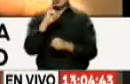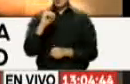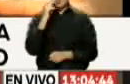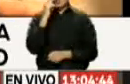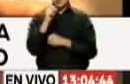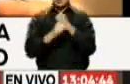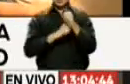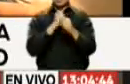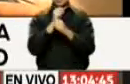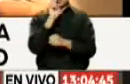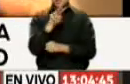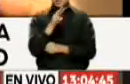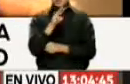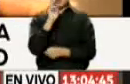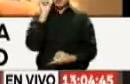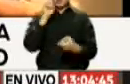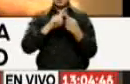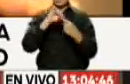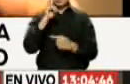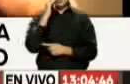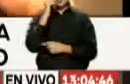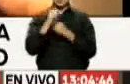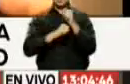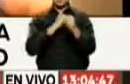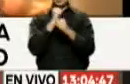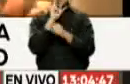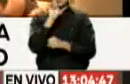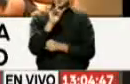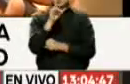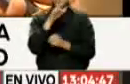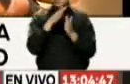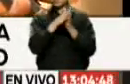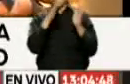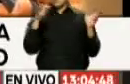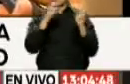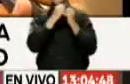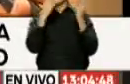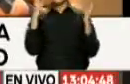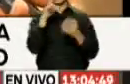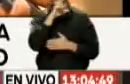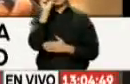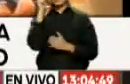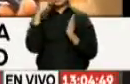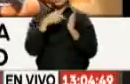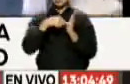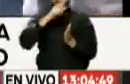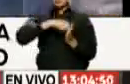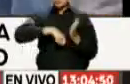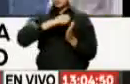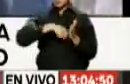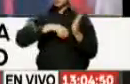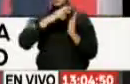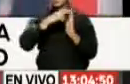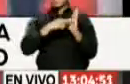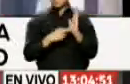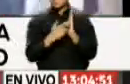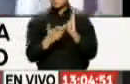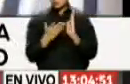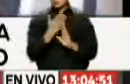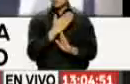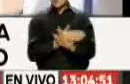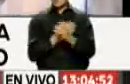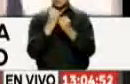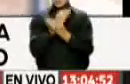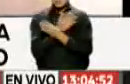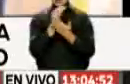2017 a junio del 2018, vigentes, tenemos más de 300 mil contratos registrados. Y es que según el reciente